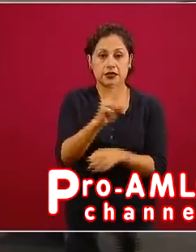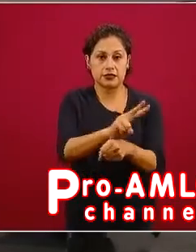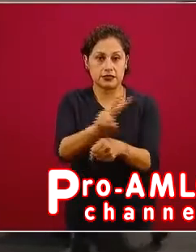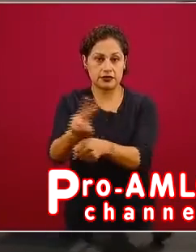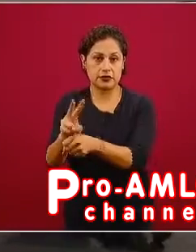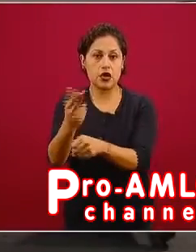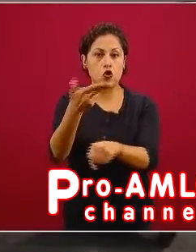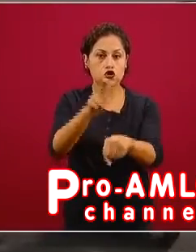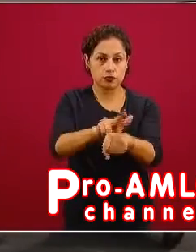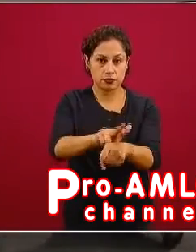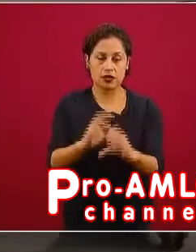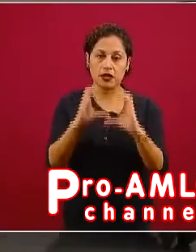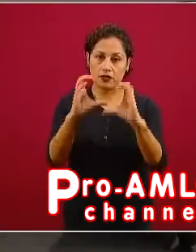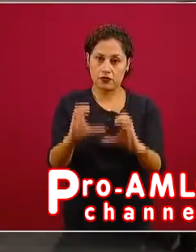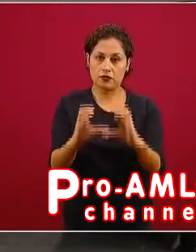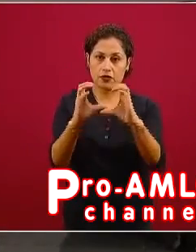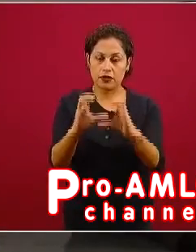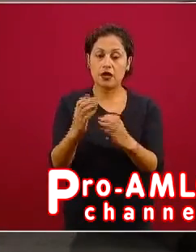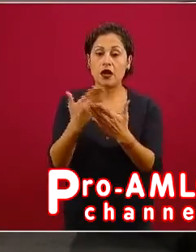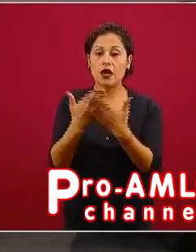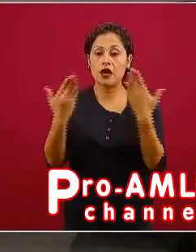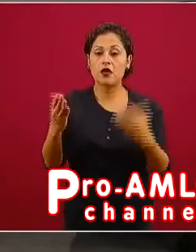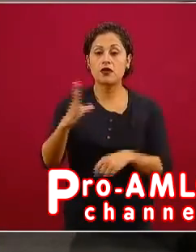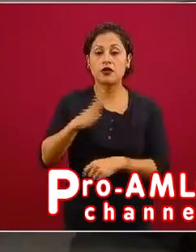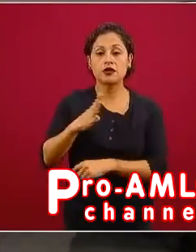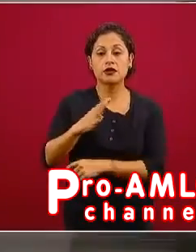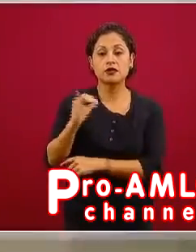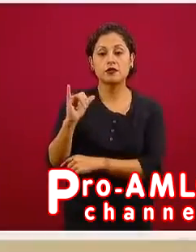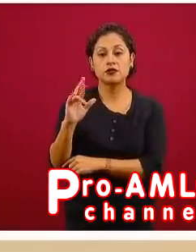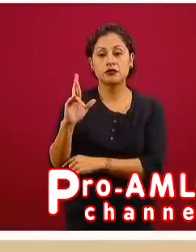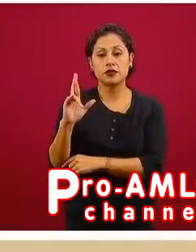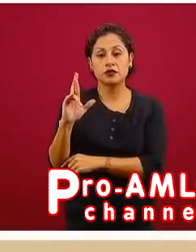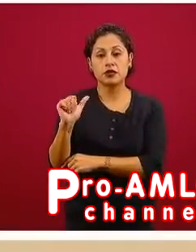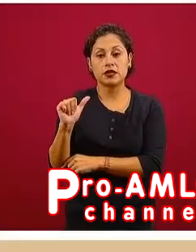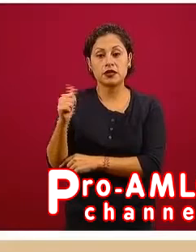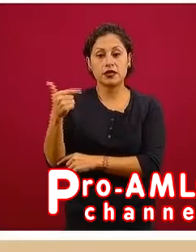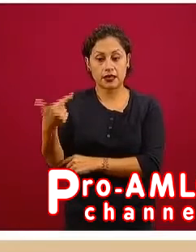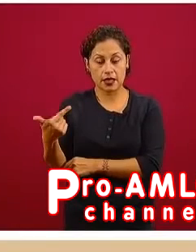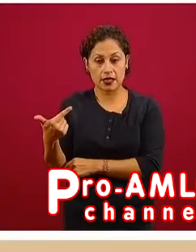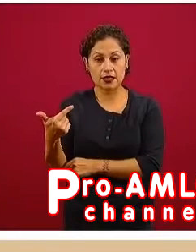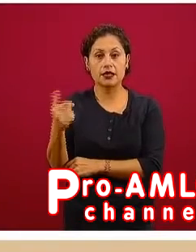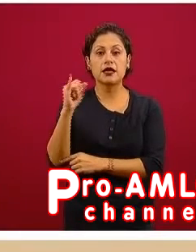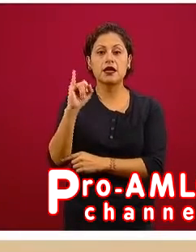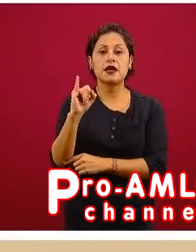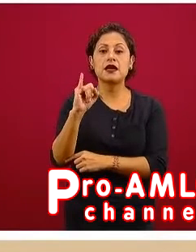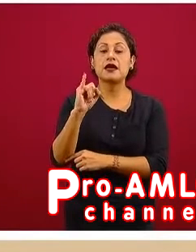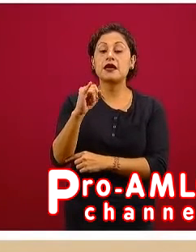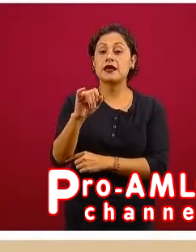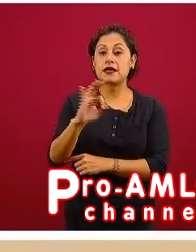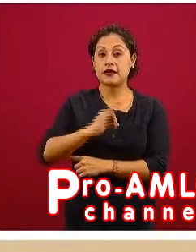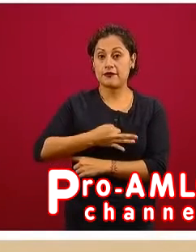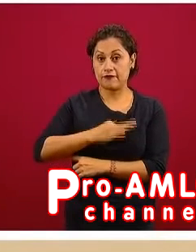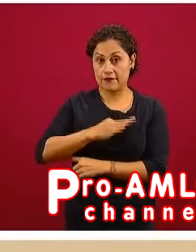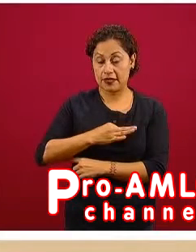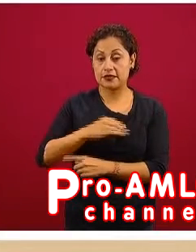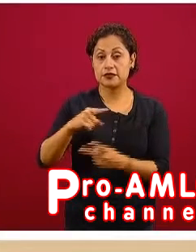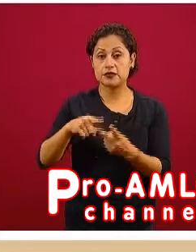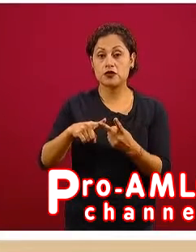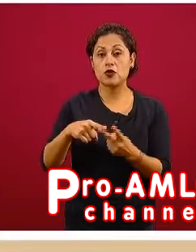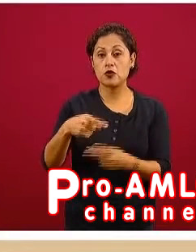llamamos técnicamente la red IRAG. IRAG quiere decir infección respiratoria aguda grave y es un síndrome